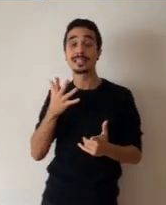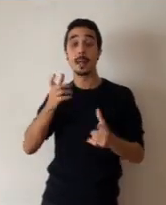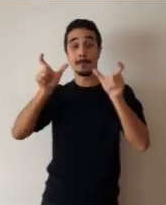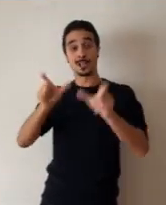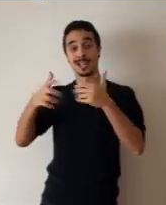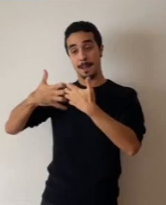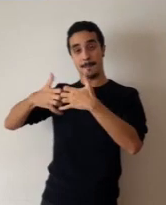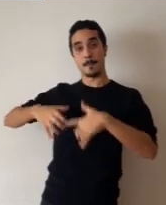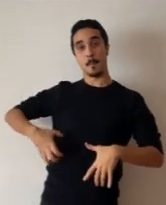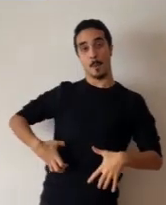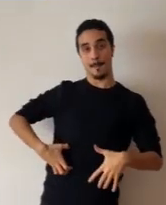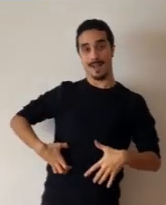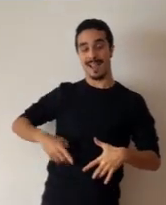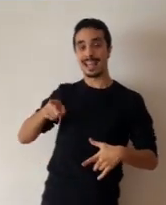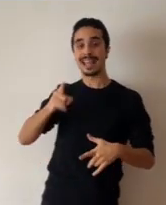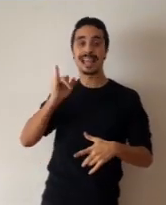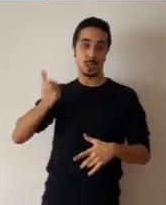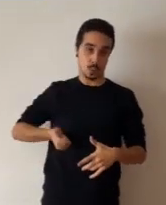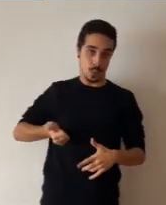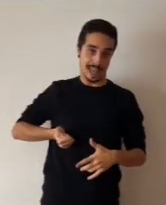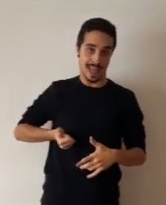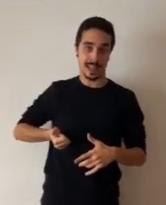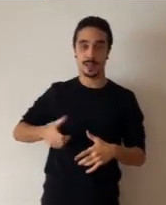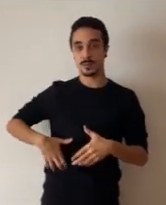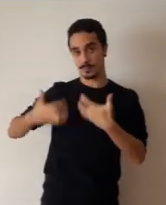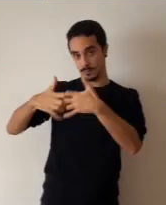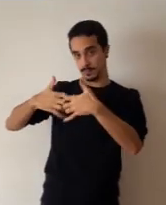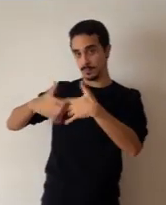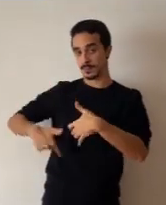tienen bombas de insulina, que las bombas de insulina permiten